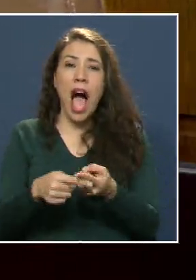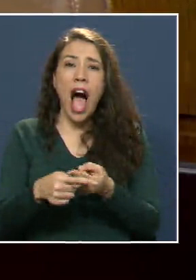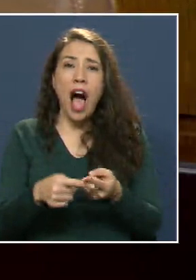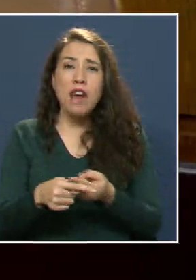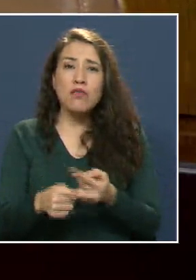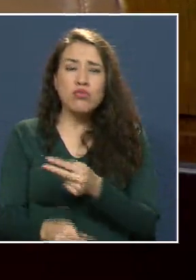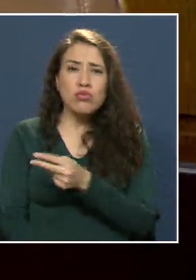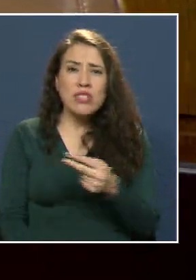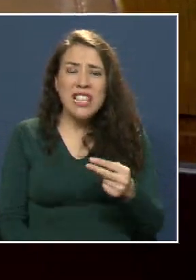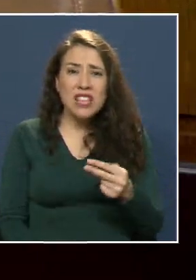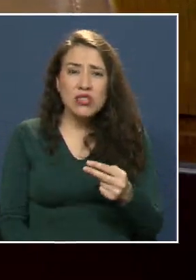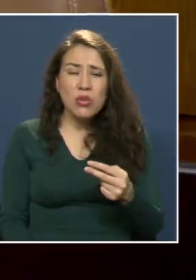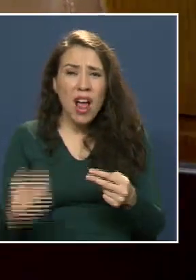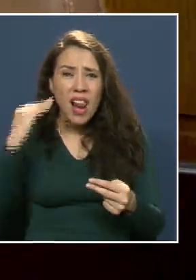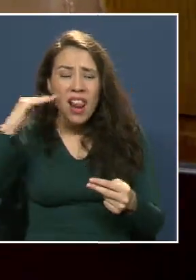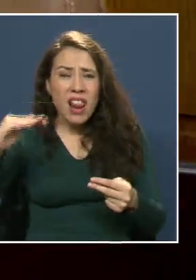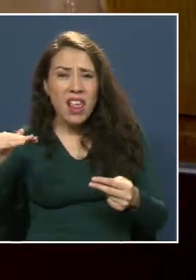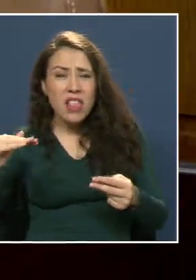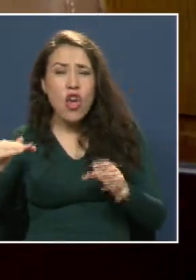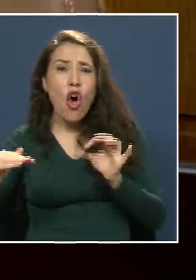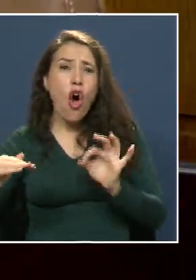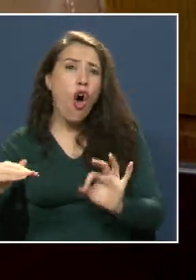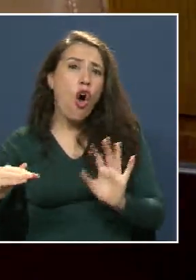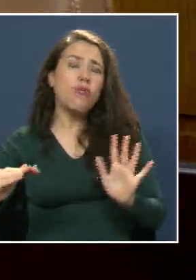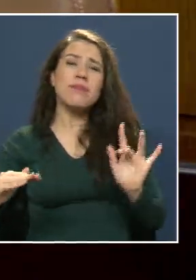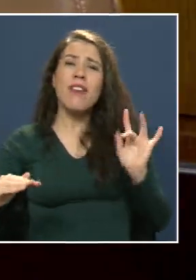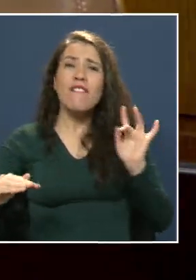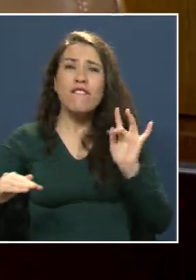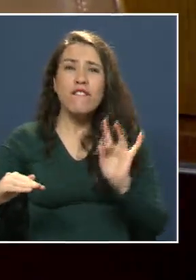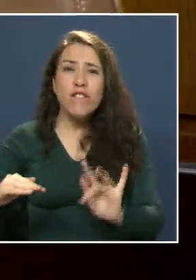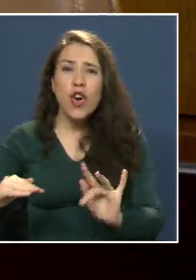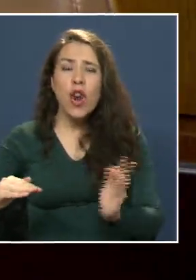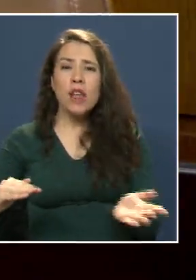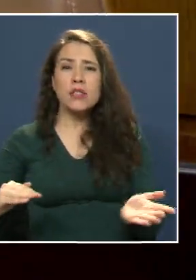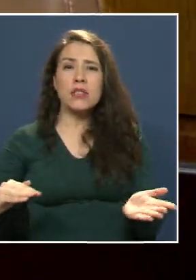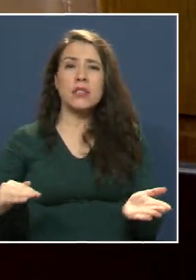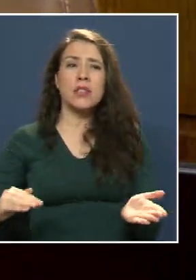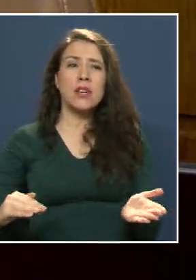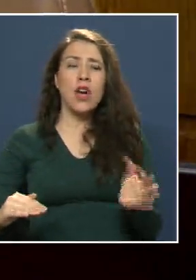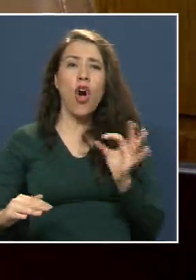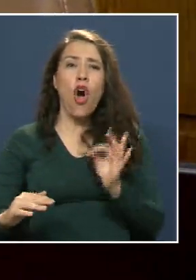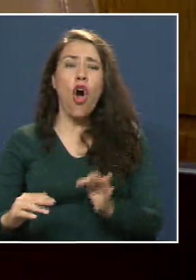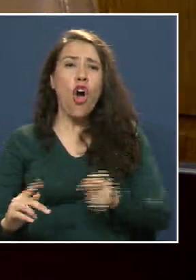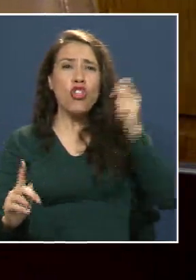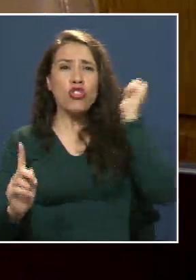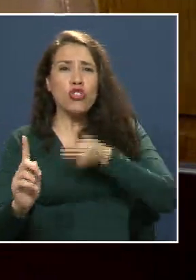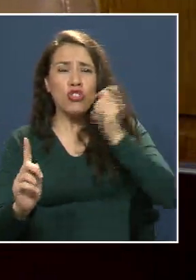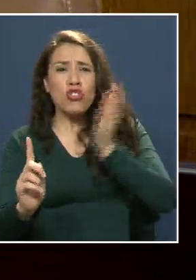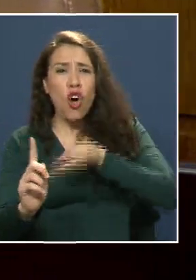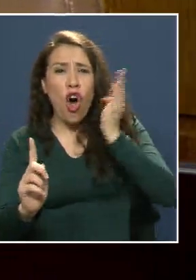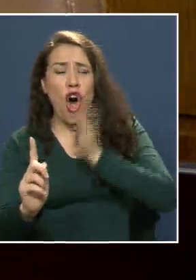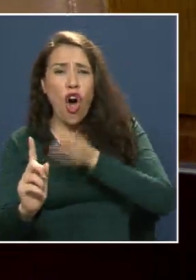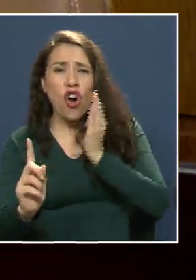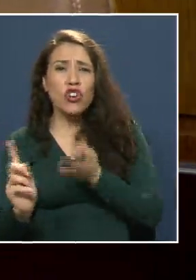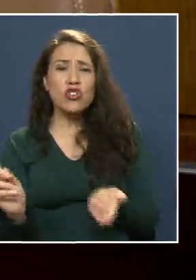sexual, a una situación de violación, a una situación de tortura,